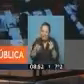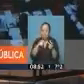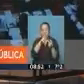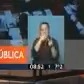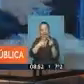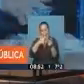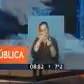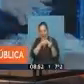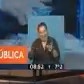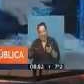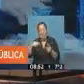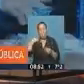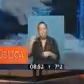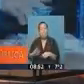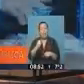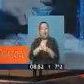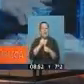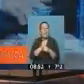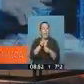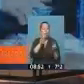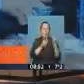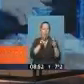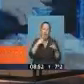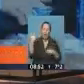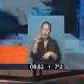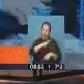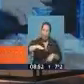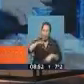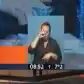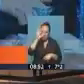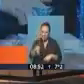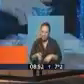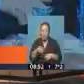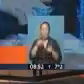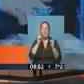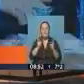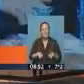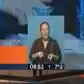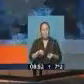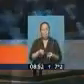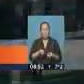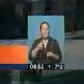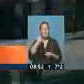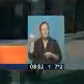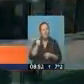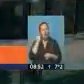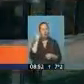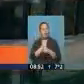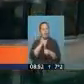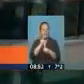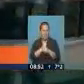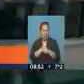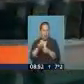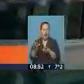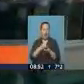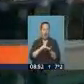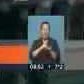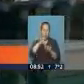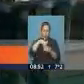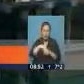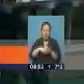parte del trabajo de mañana es sensibilizar a la comunidad y también destacar el trabajo que se ha hecho en